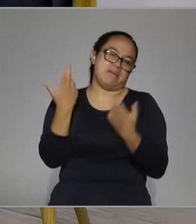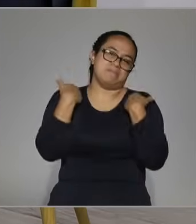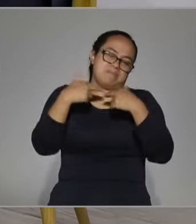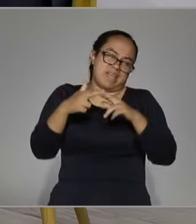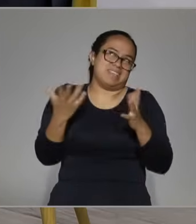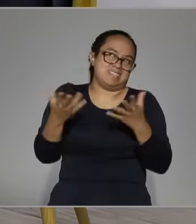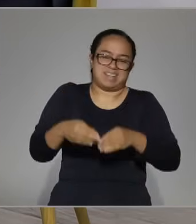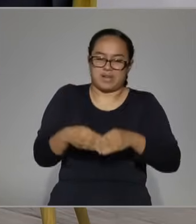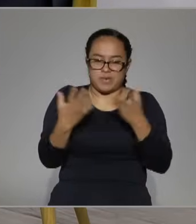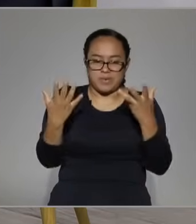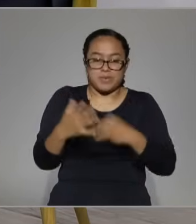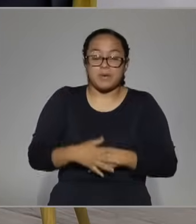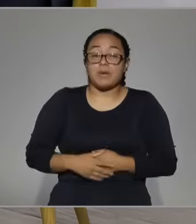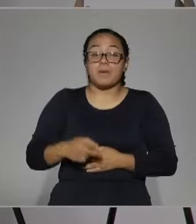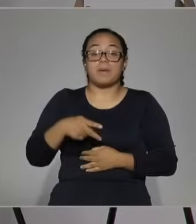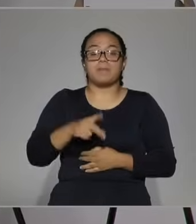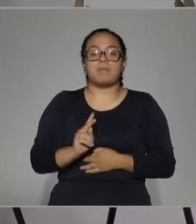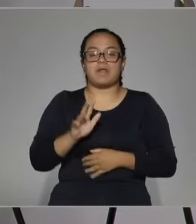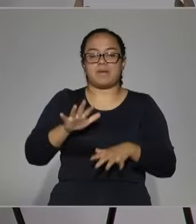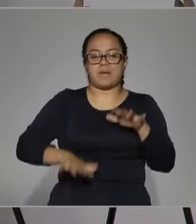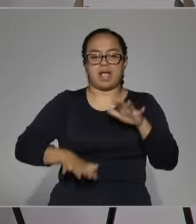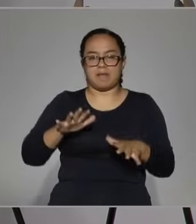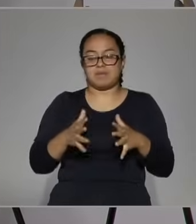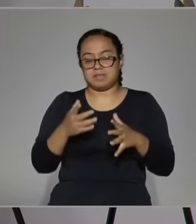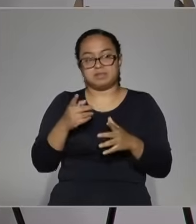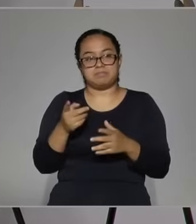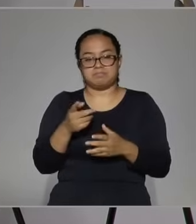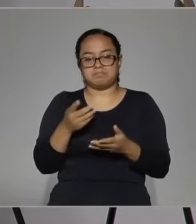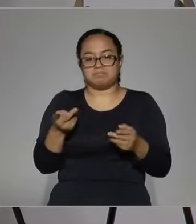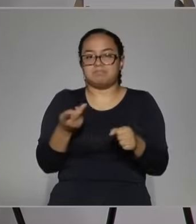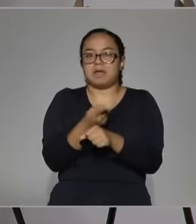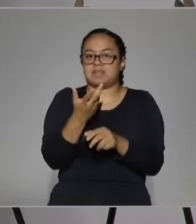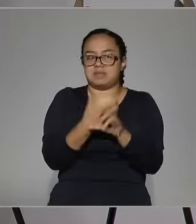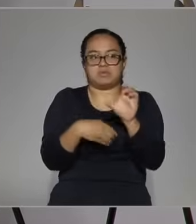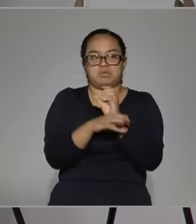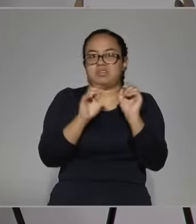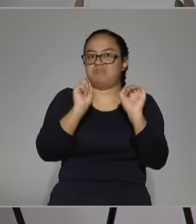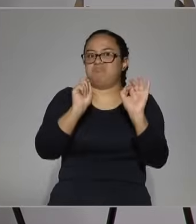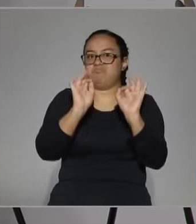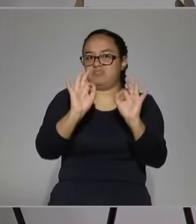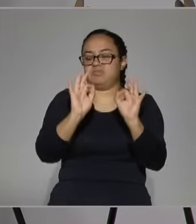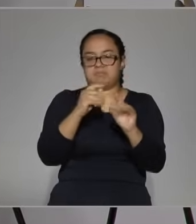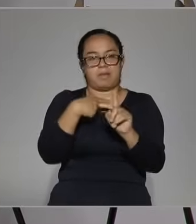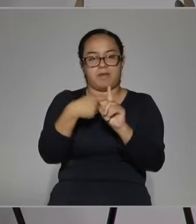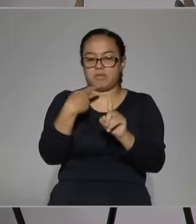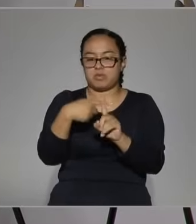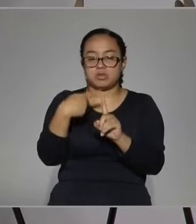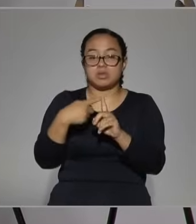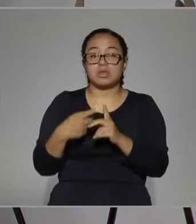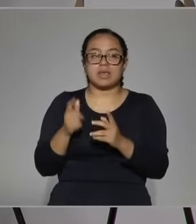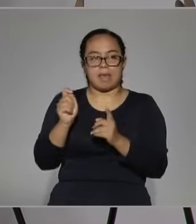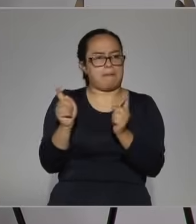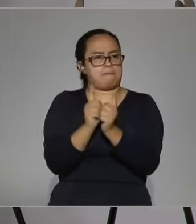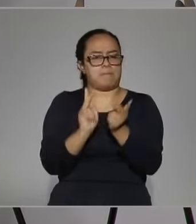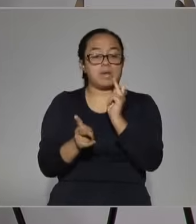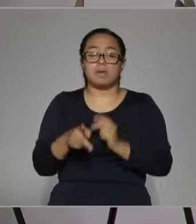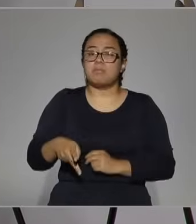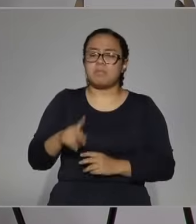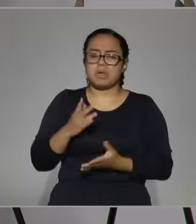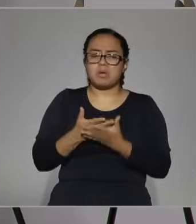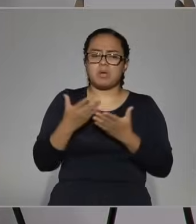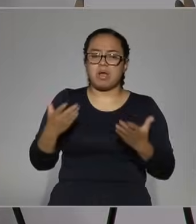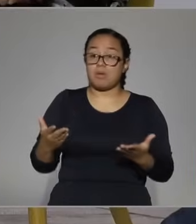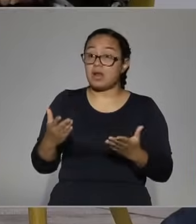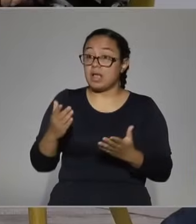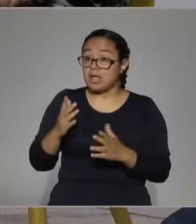entonces pasaban cosas muy buenas, pero se involucraban. Ahora pareciera que ya están en sus